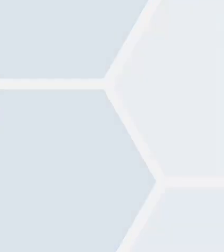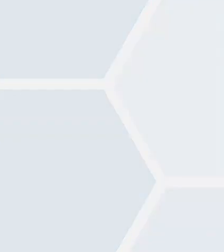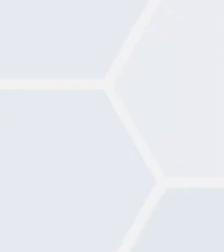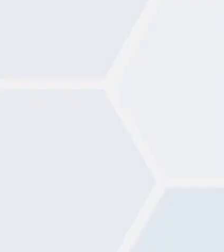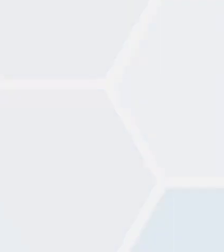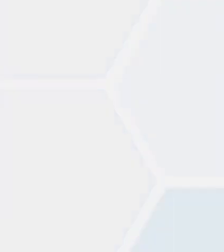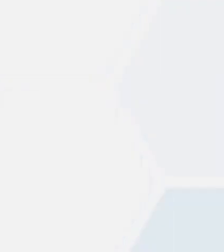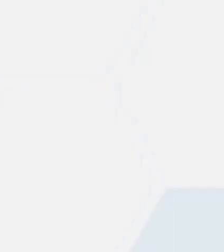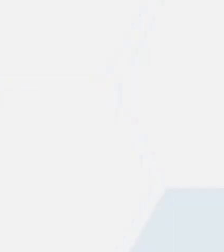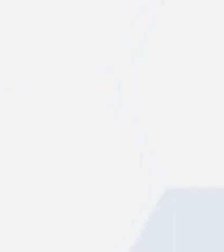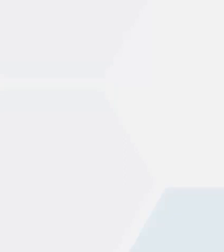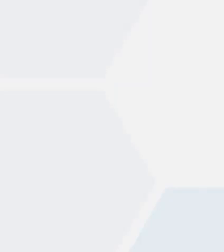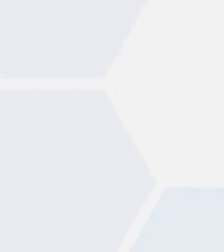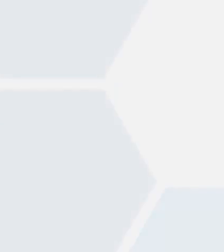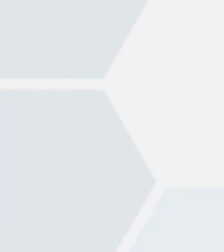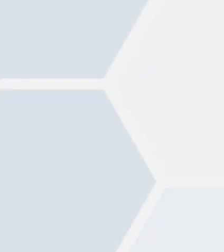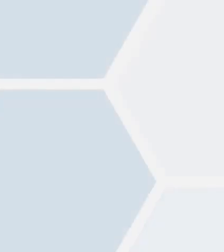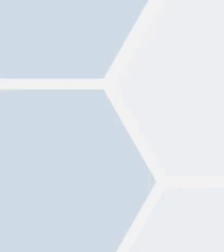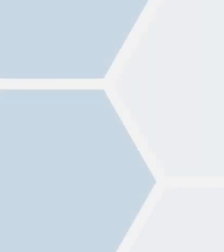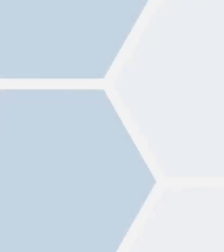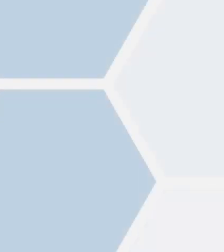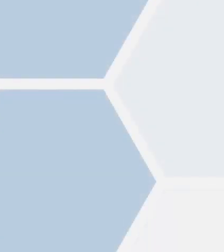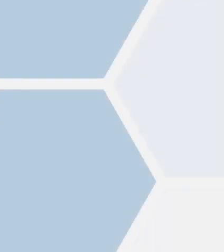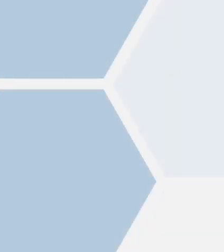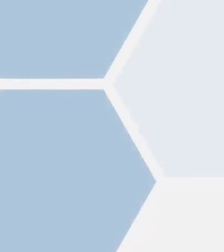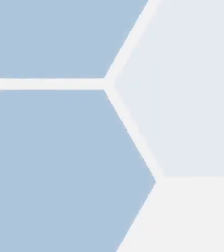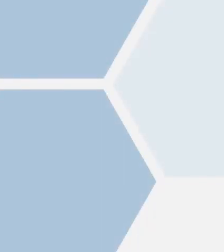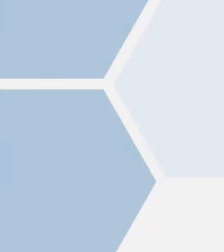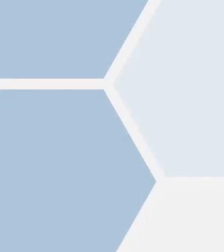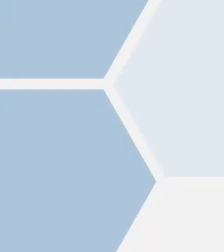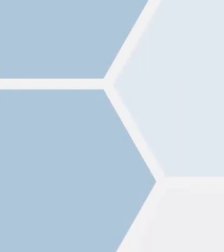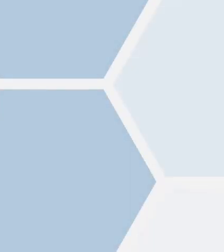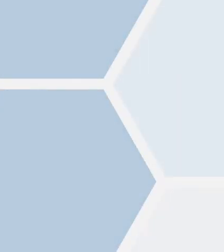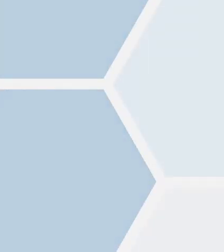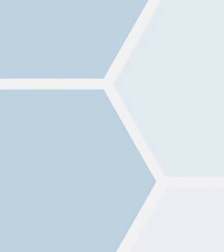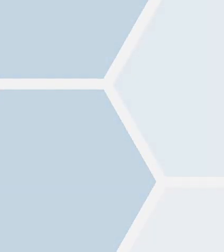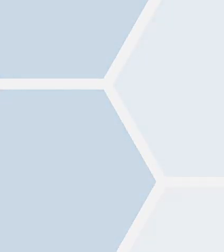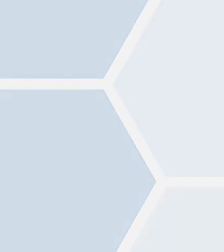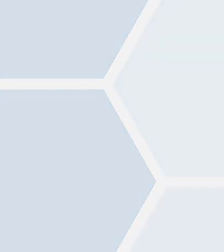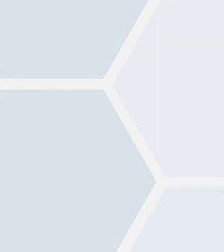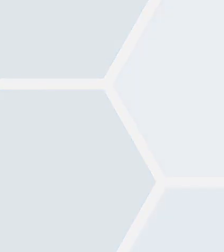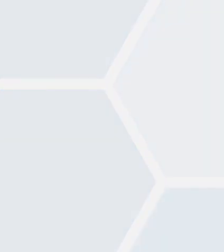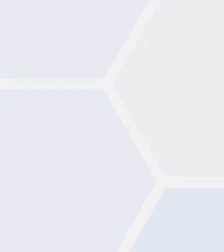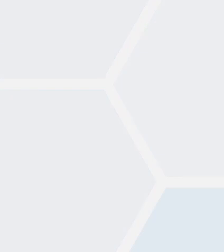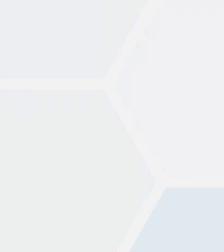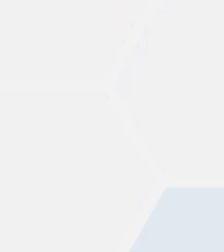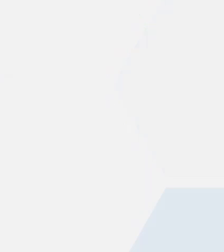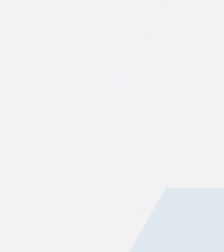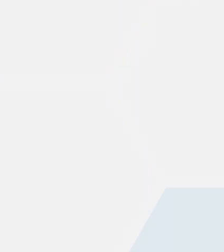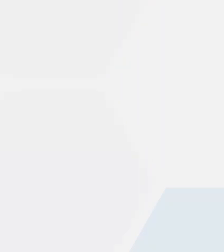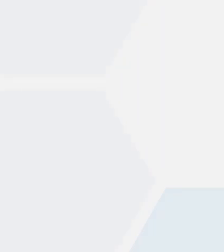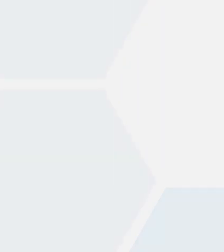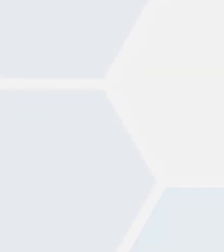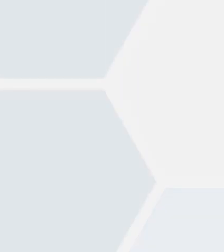Bien, gracias por la pregunta. En realidad es una pregunta bastante abierta y no le queda a uno